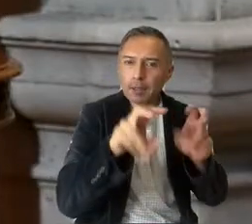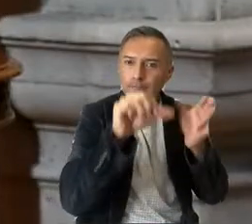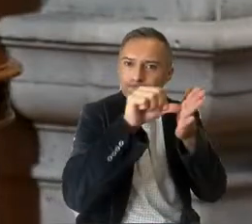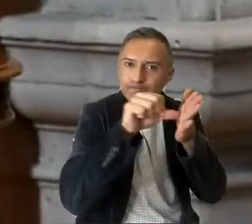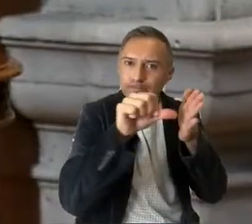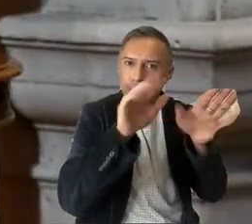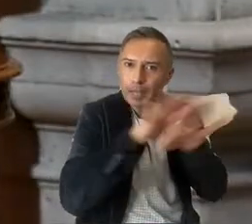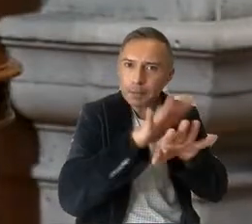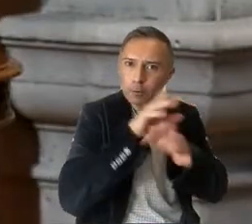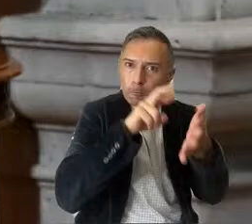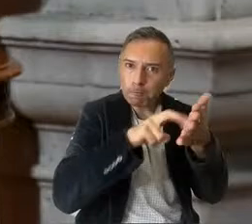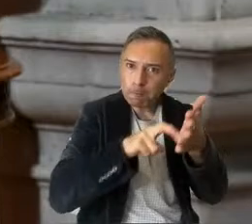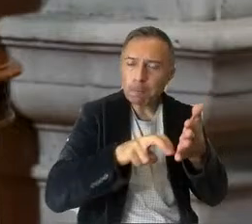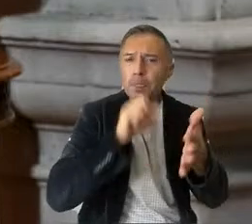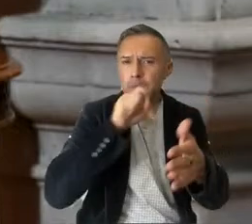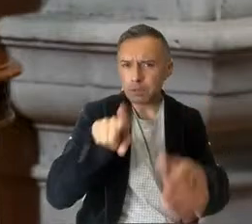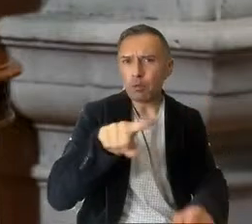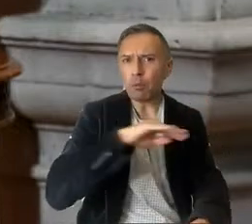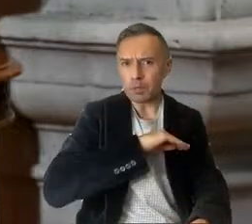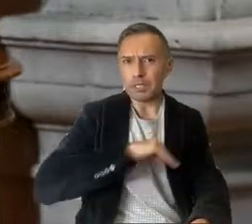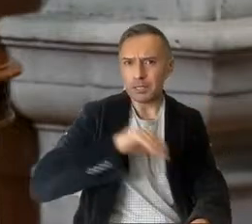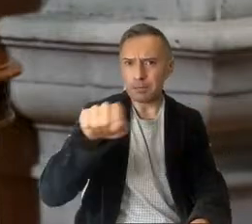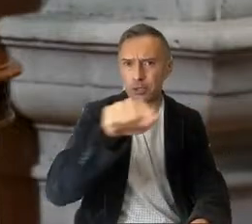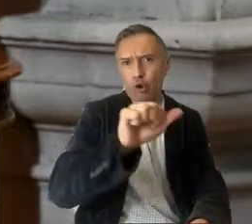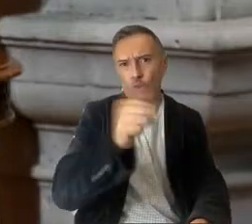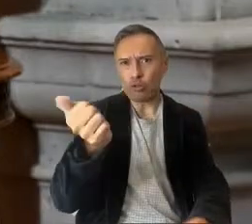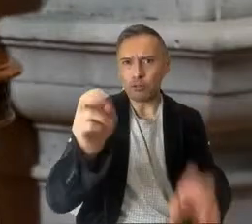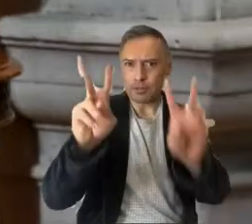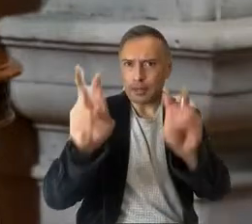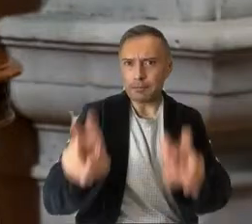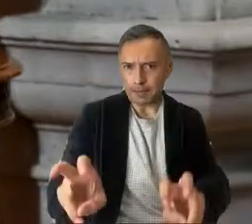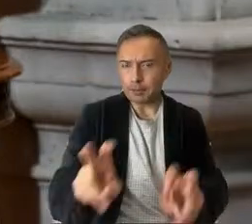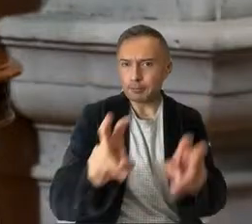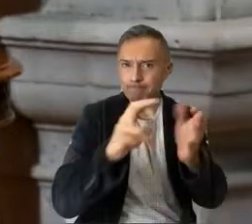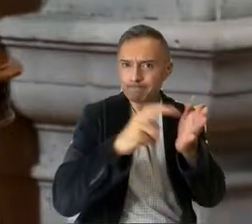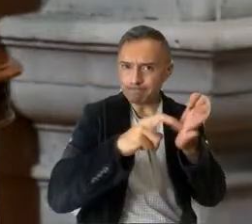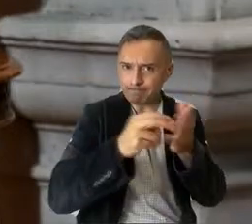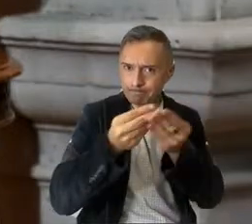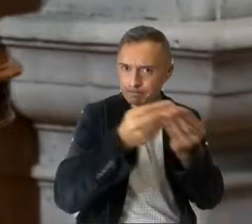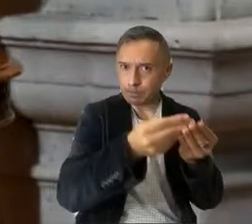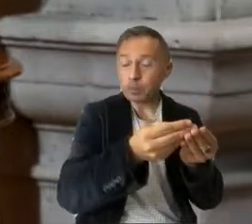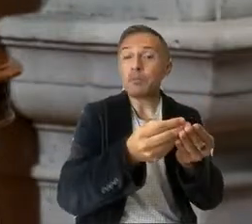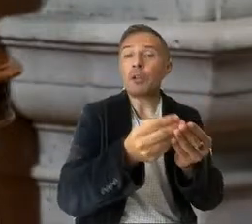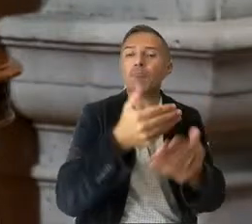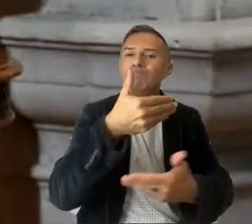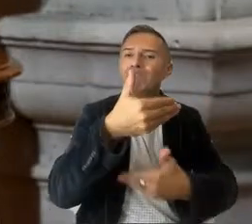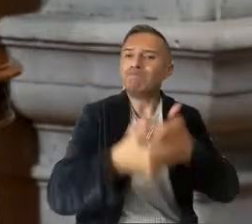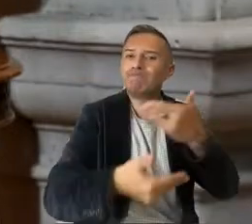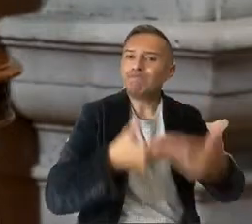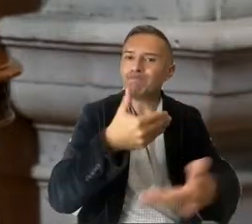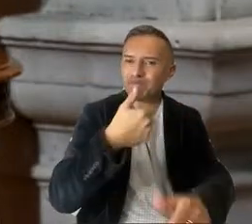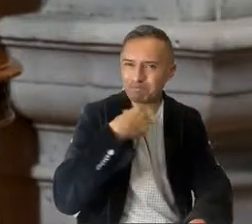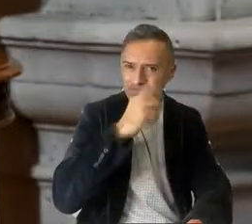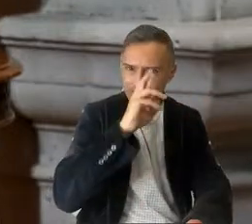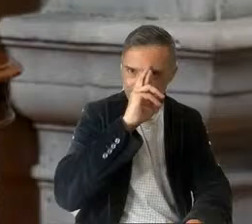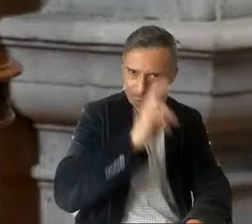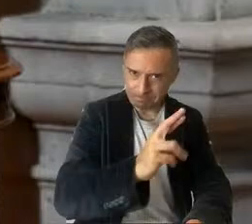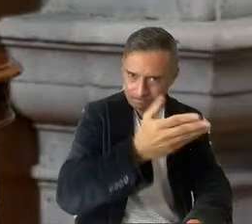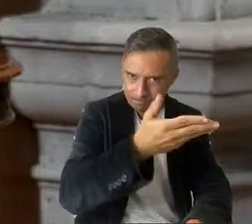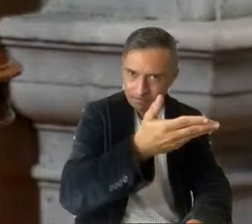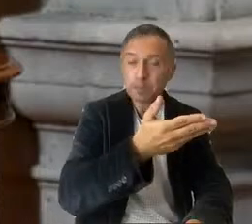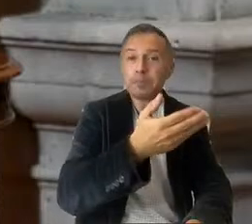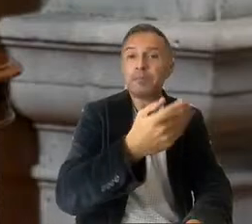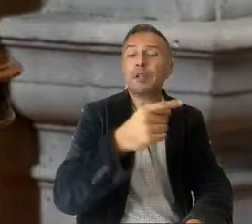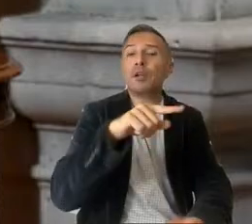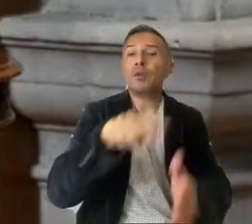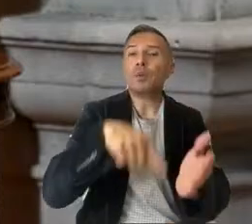de México y municipios y otros ordenamientos. Reitero a usted la seguridad de mi atenta y distinguida